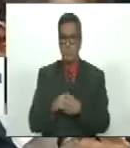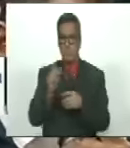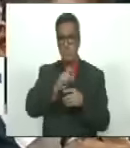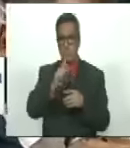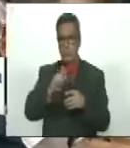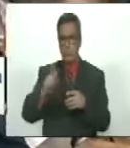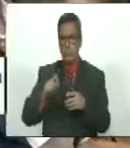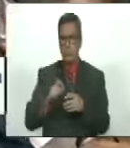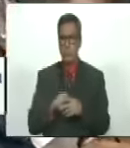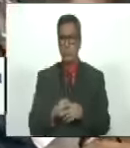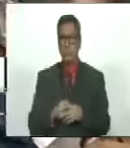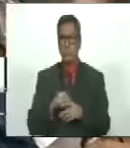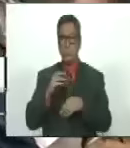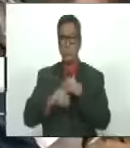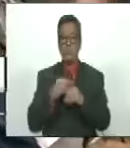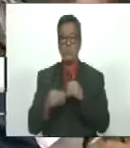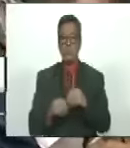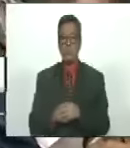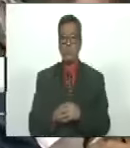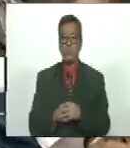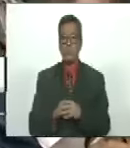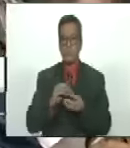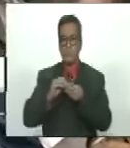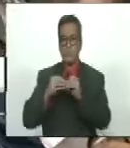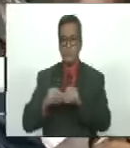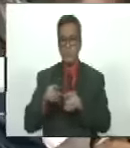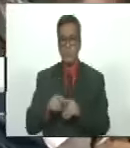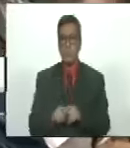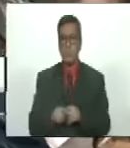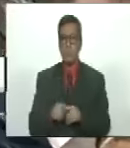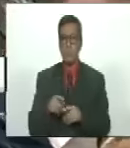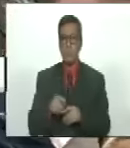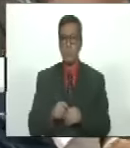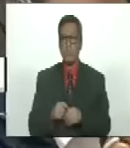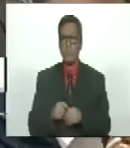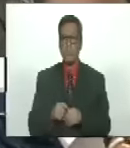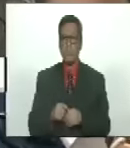semántica, es meramente material, que está